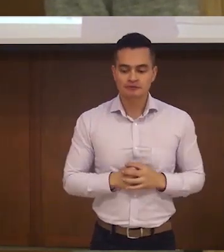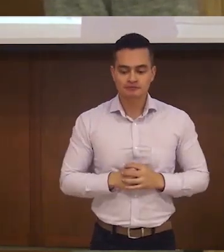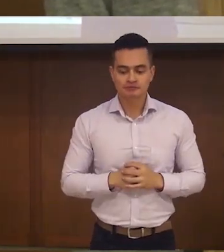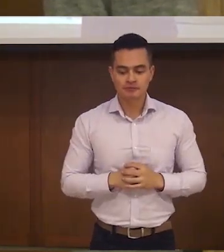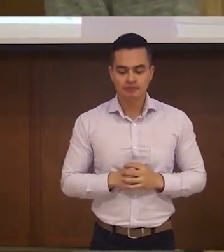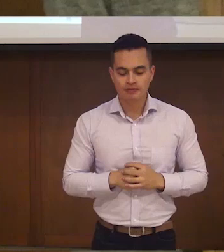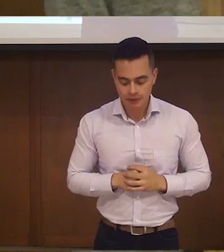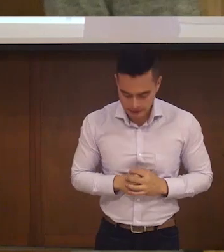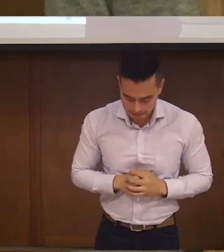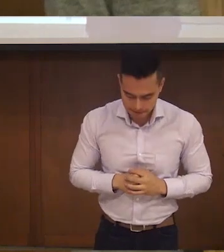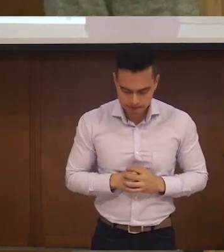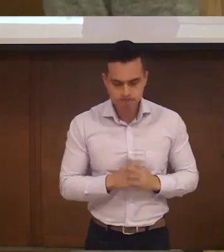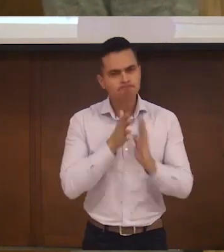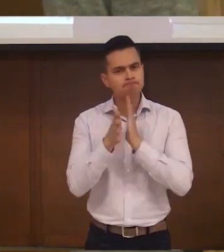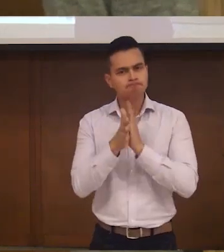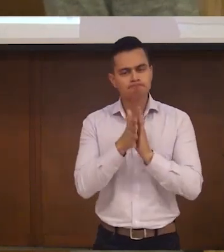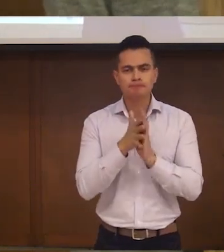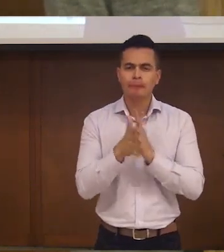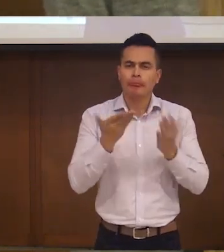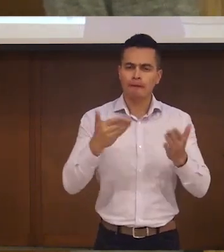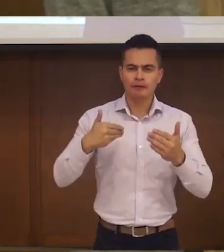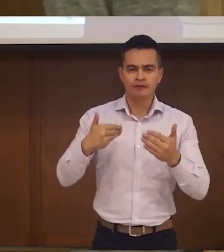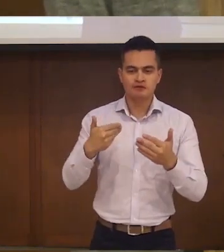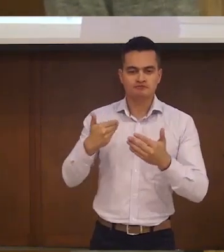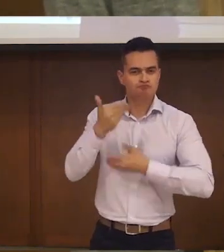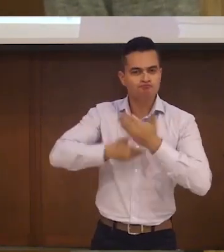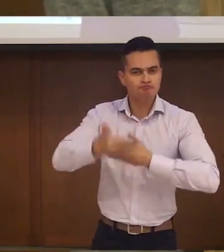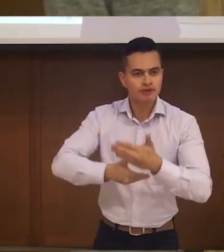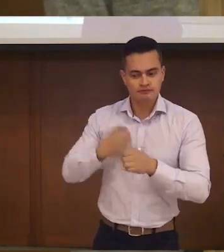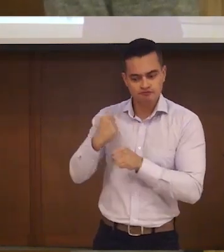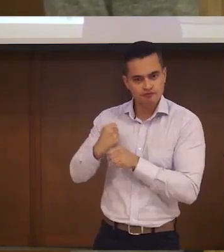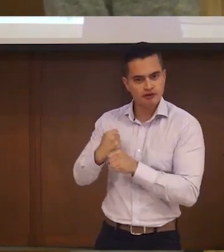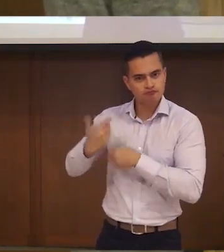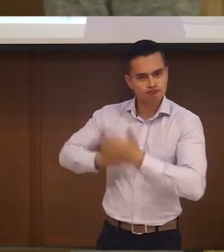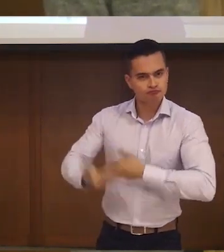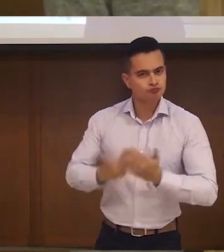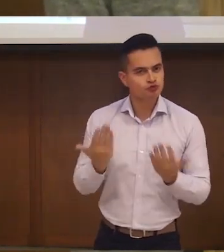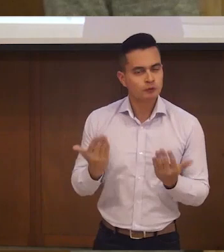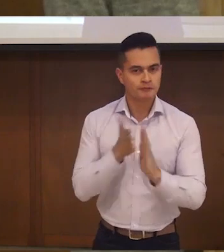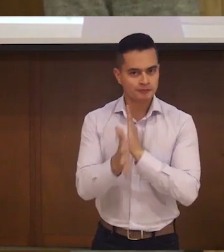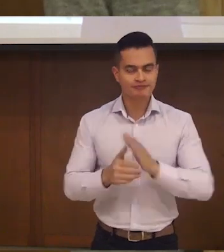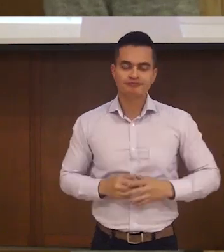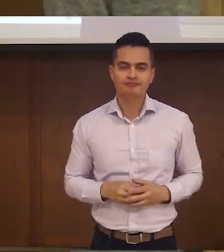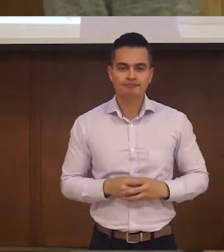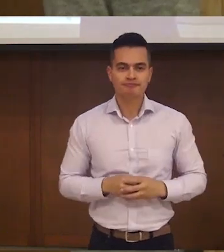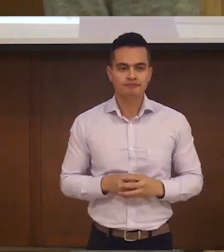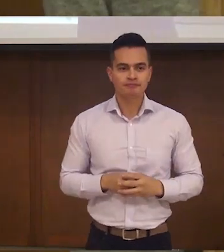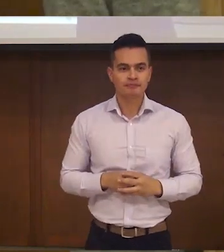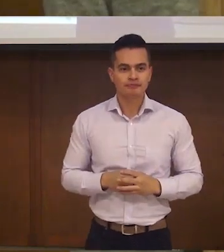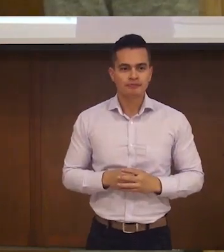contarles un poco cómo fue este proceso de trabajo.